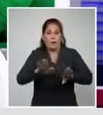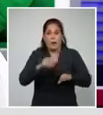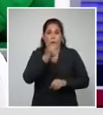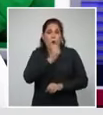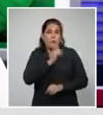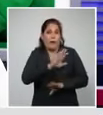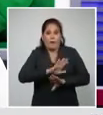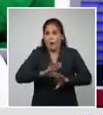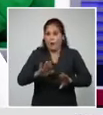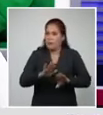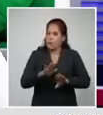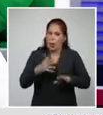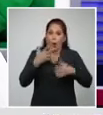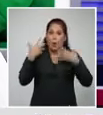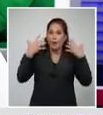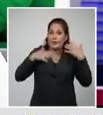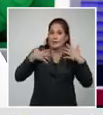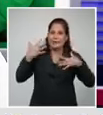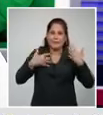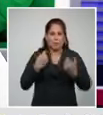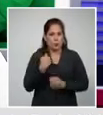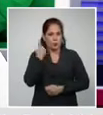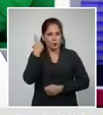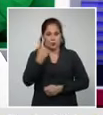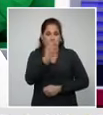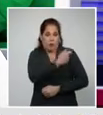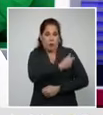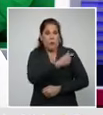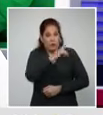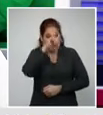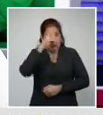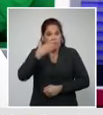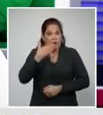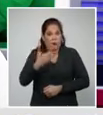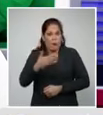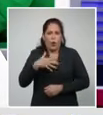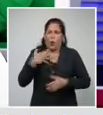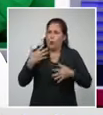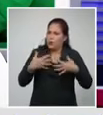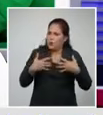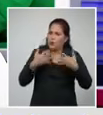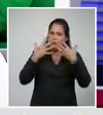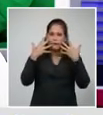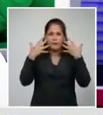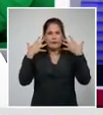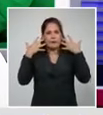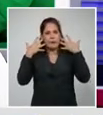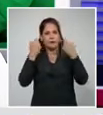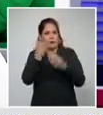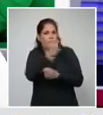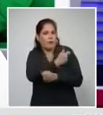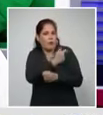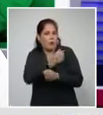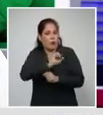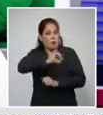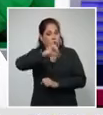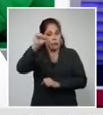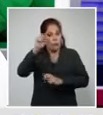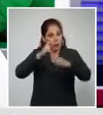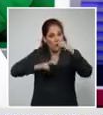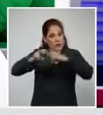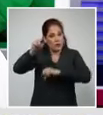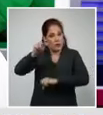primer contento soy yo. Y además contento, feliz por lo que han logrado nuestros